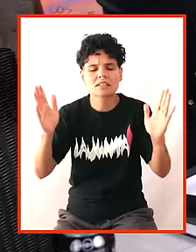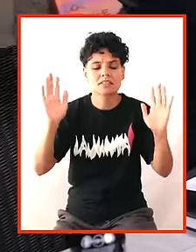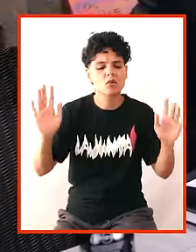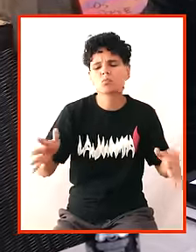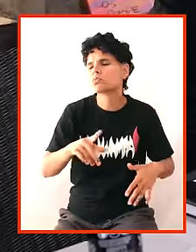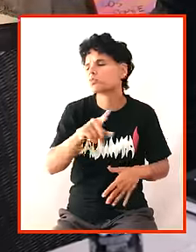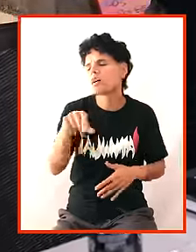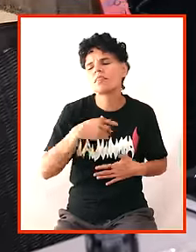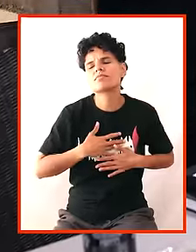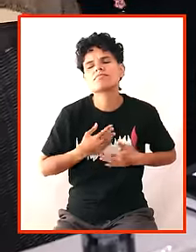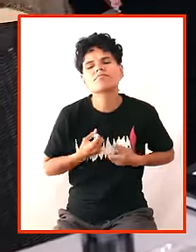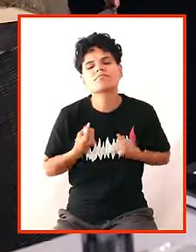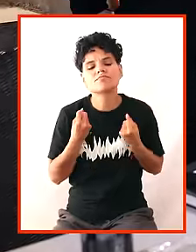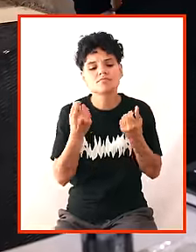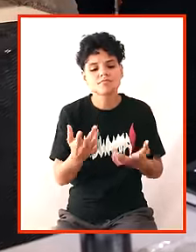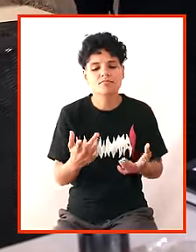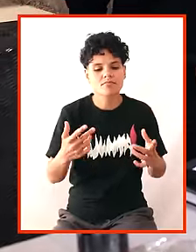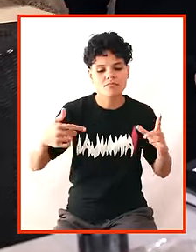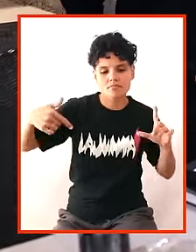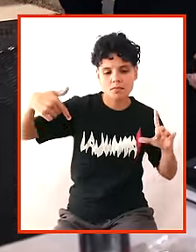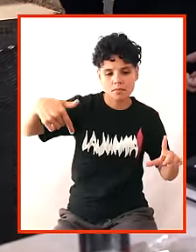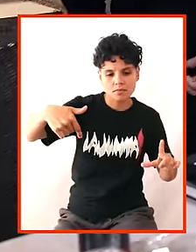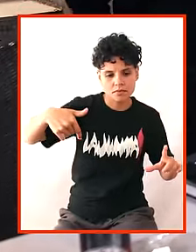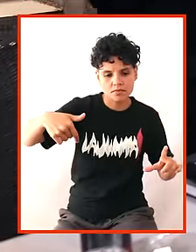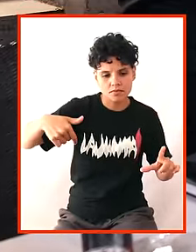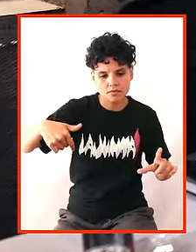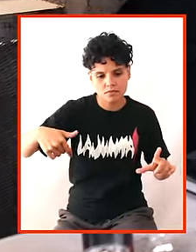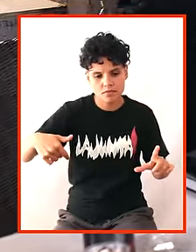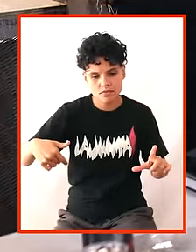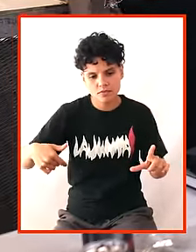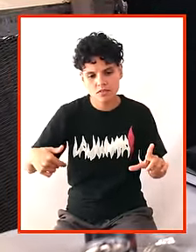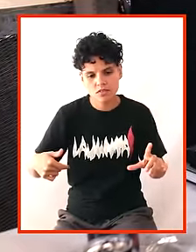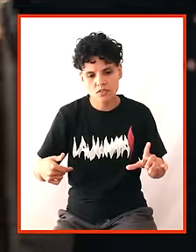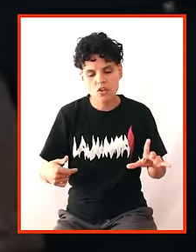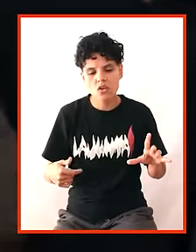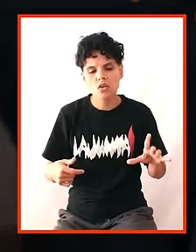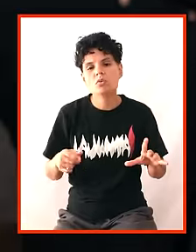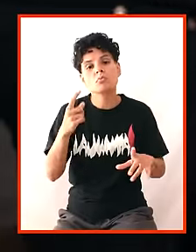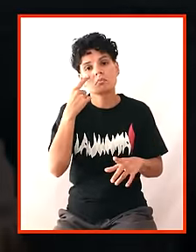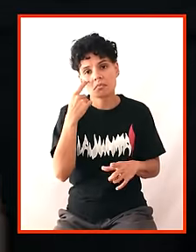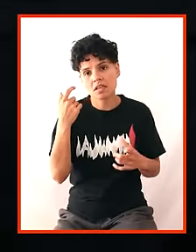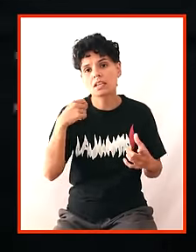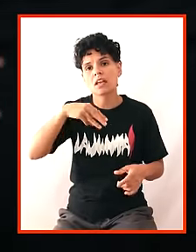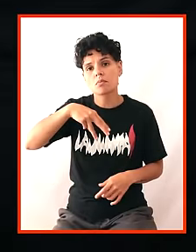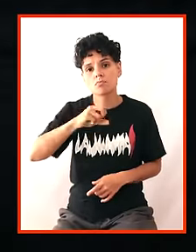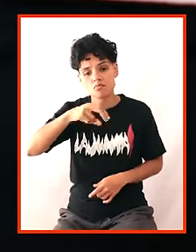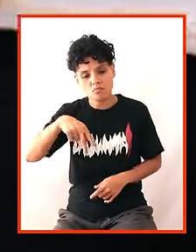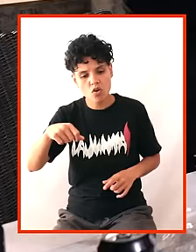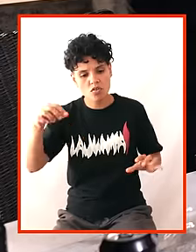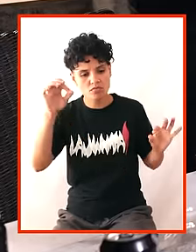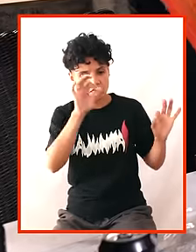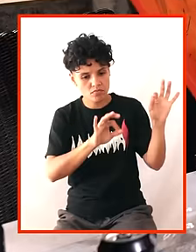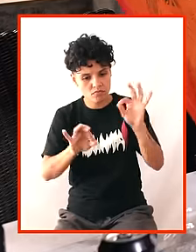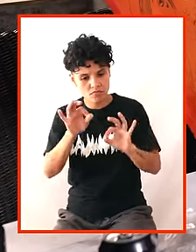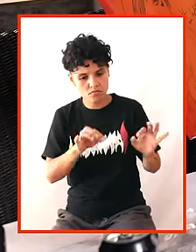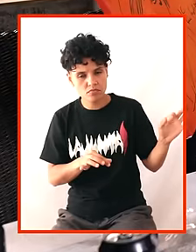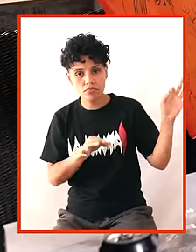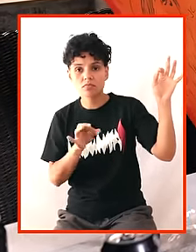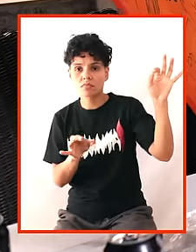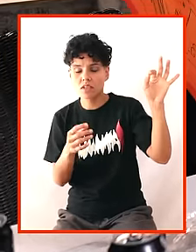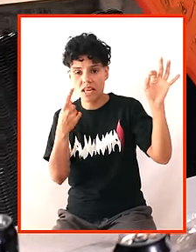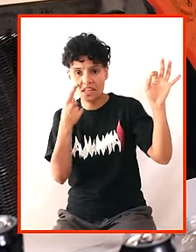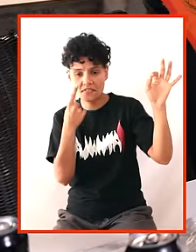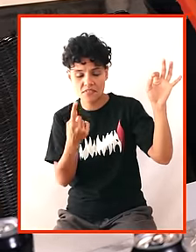frase. Lo que nazca, ¿eh? Aquí hay alguno. No queremos meterle expresión, pero el amor Lafer nos dejó esto, ¿ah? ¿Eh? Eso está de